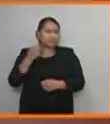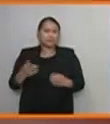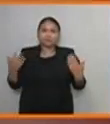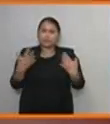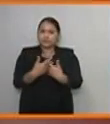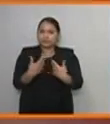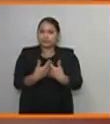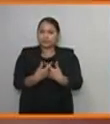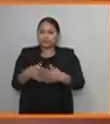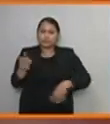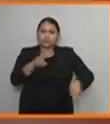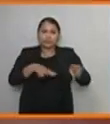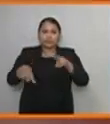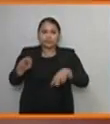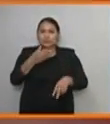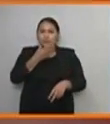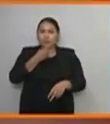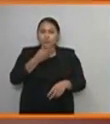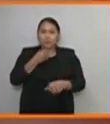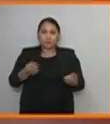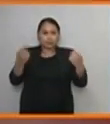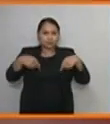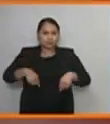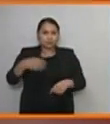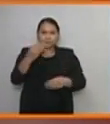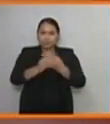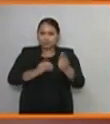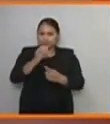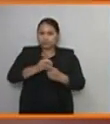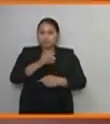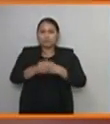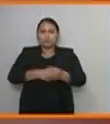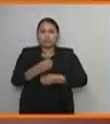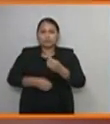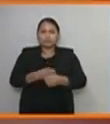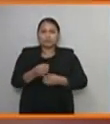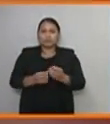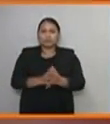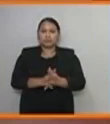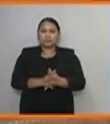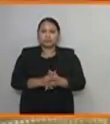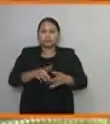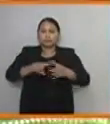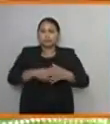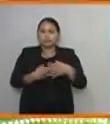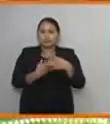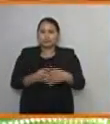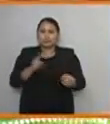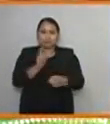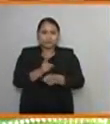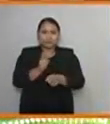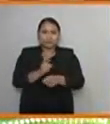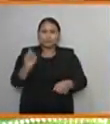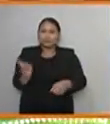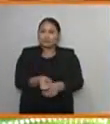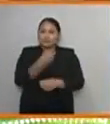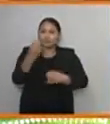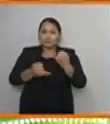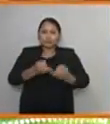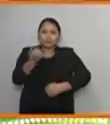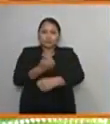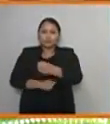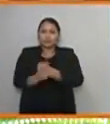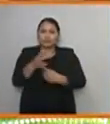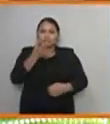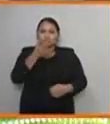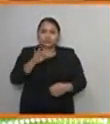compañía de nuestro auditor, quien nos acompaña en cada uno de nuestros juegos. Vamos a iniciar pegando y ganando con Pega 3, así que